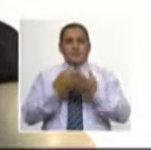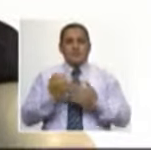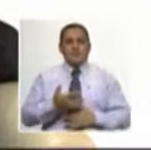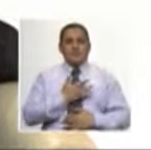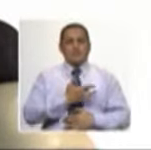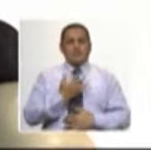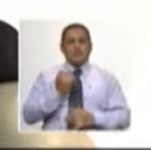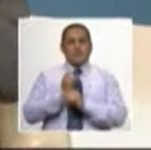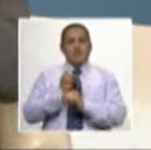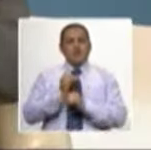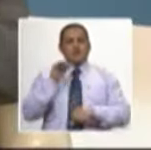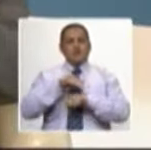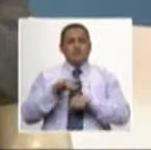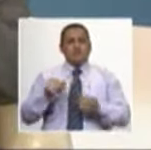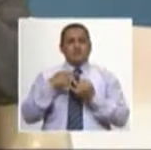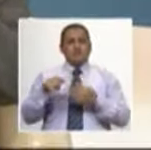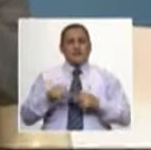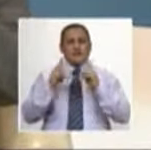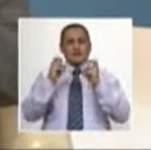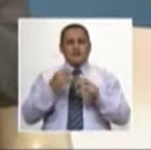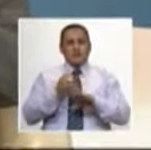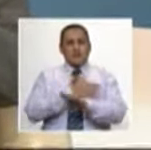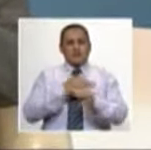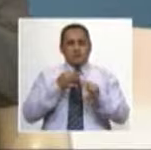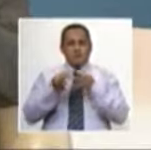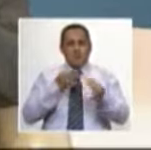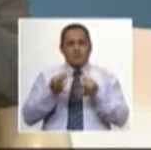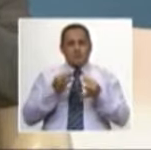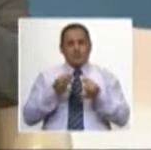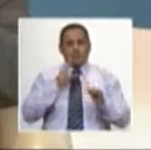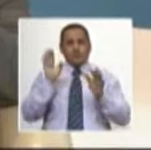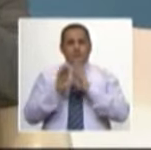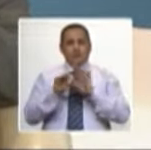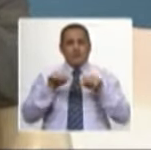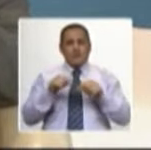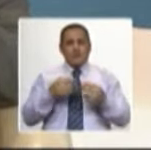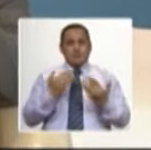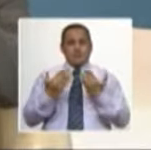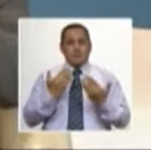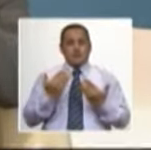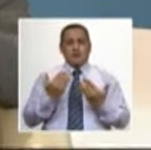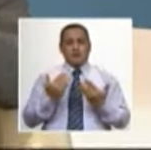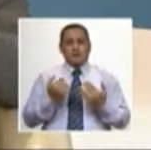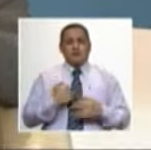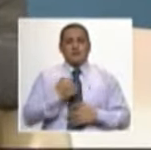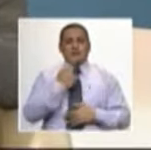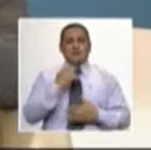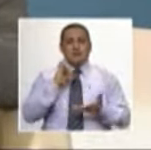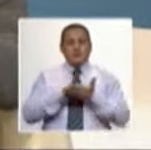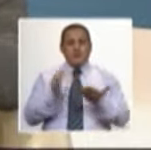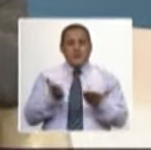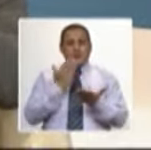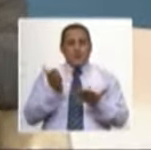¿no? Y sobre estos temas que estamos comentando de esta manera, es que el